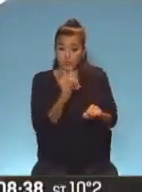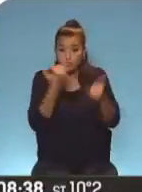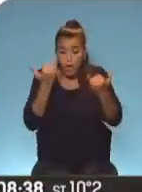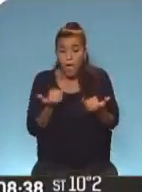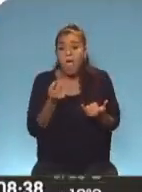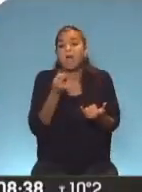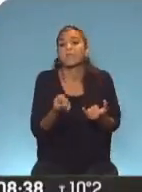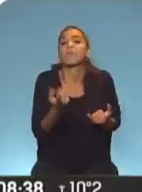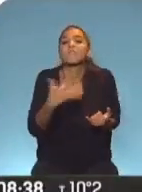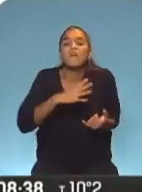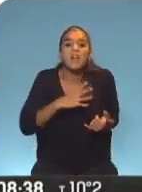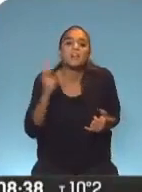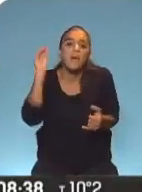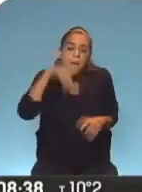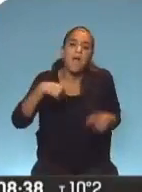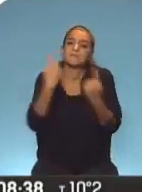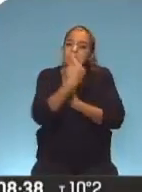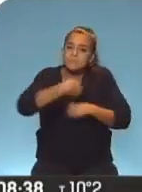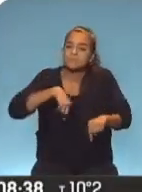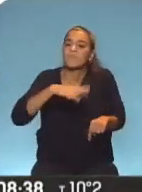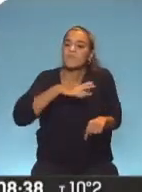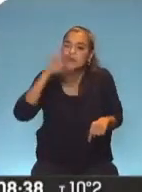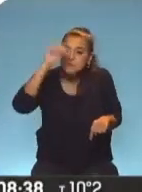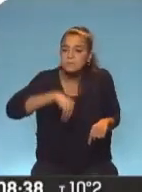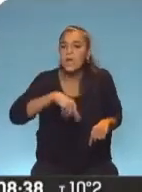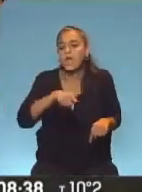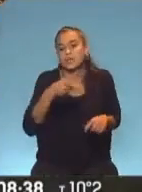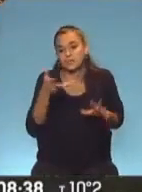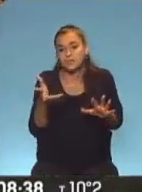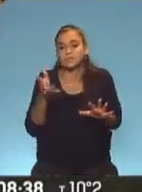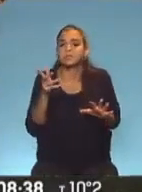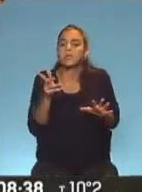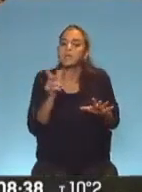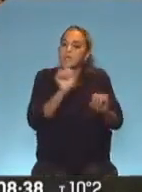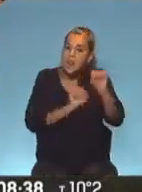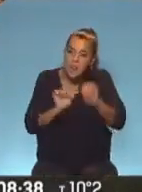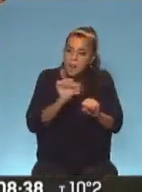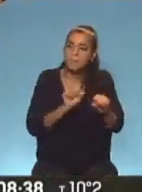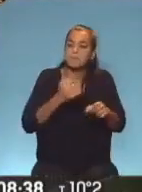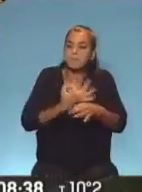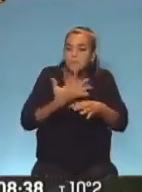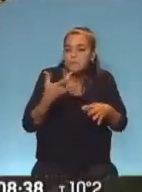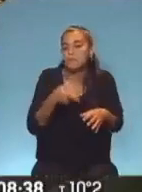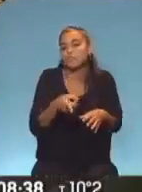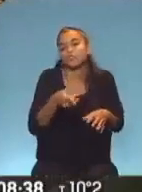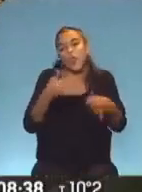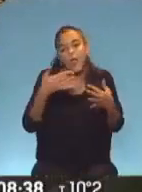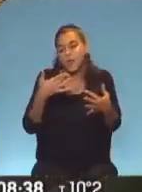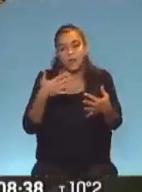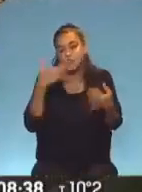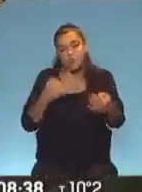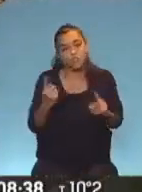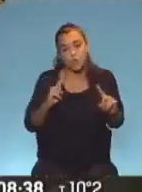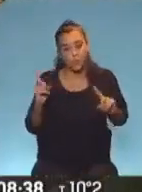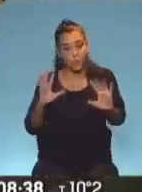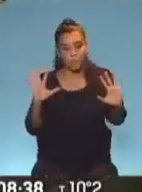los insumos no son suficientes y que las medidas de asepsia y de profilaxis no se estarían cumpliendo del